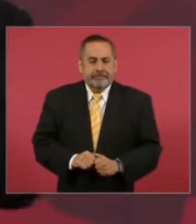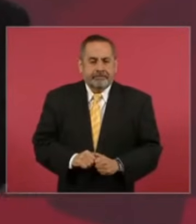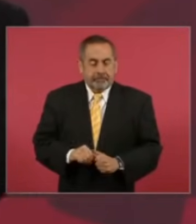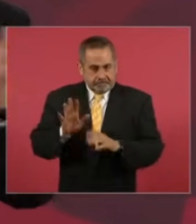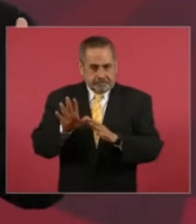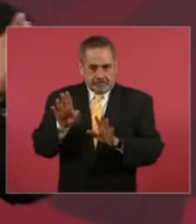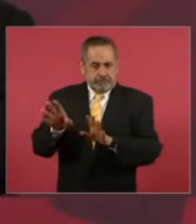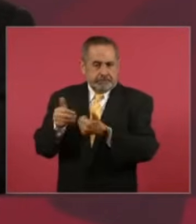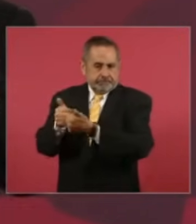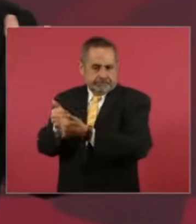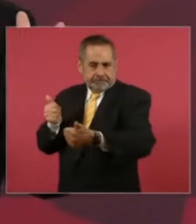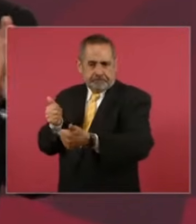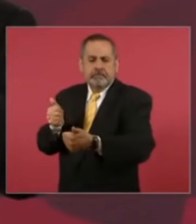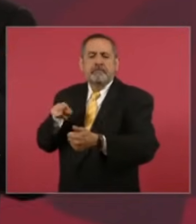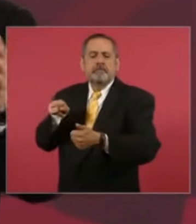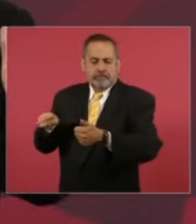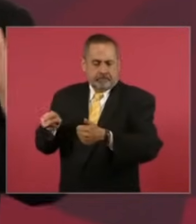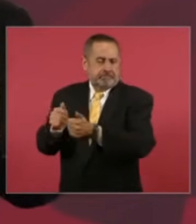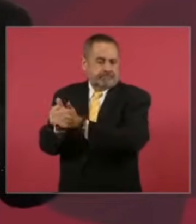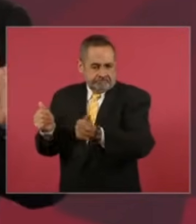Pero ya se dividen.